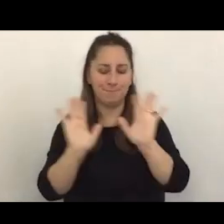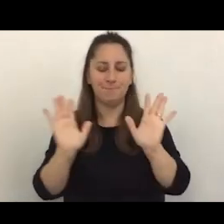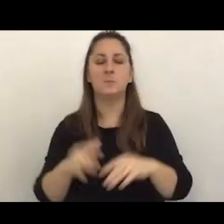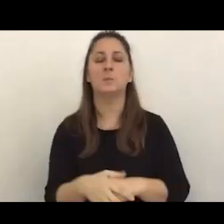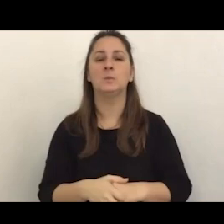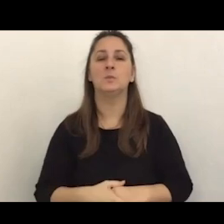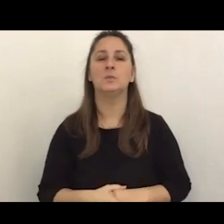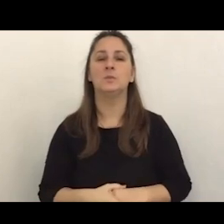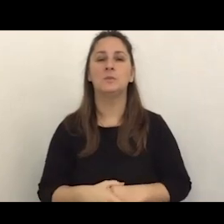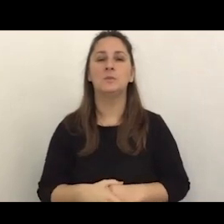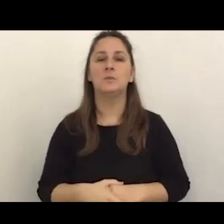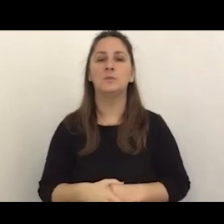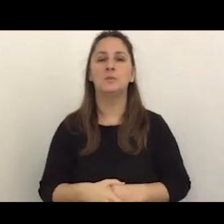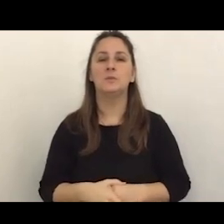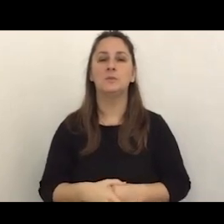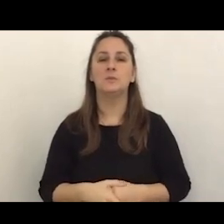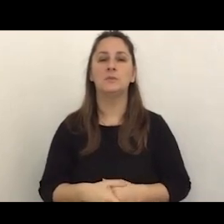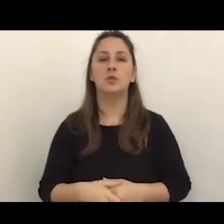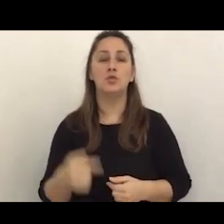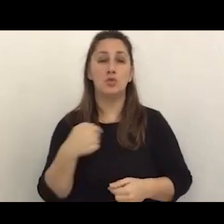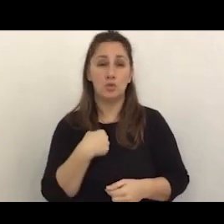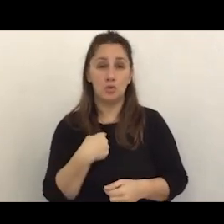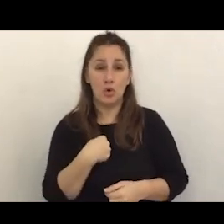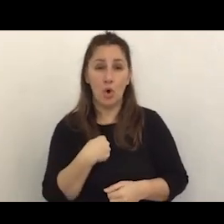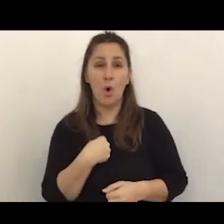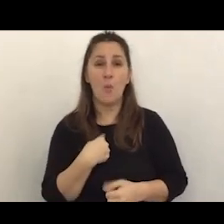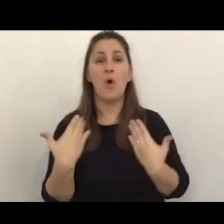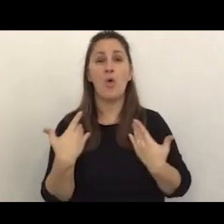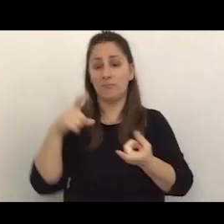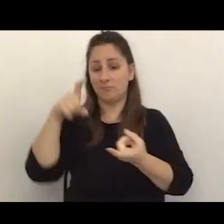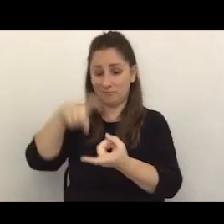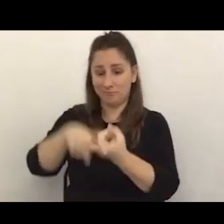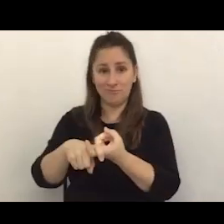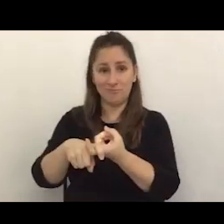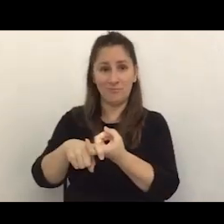entiende? Entonces, yo puedo estar casándome con mi hermana.